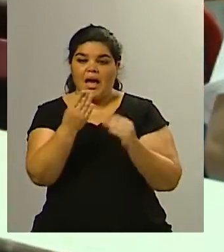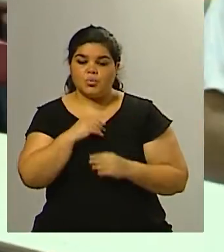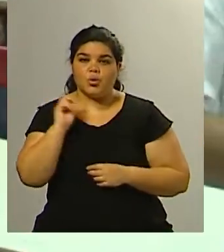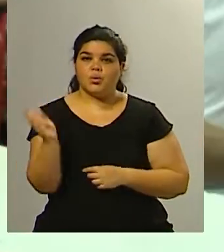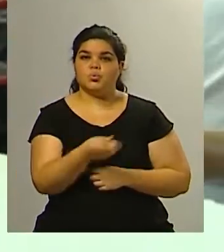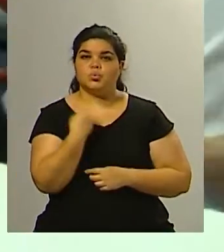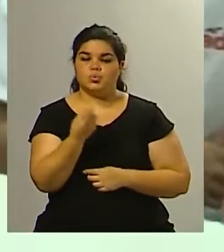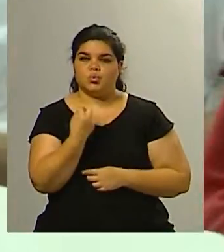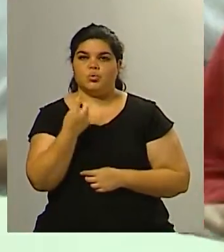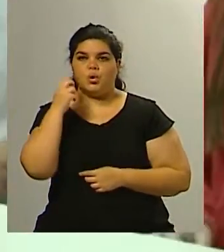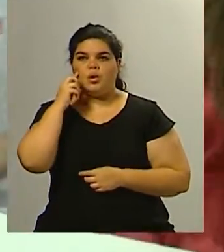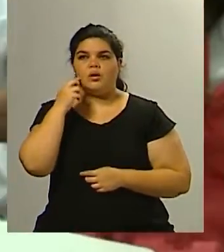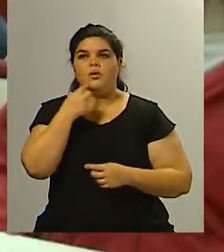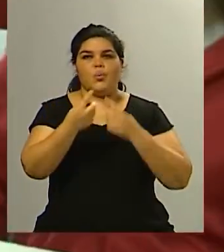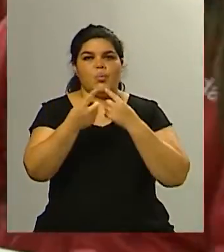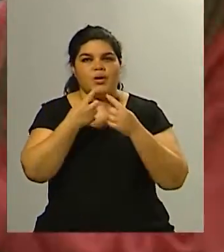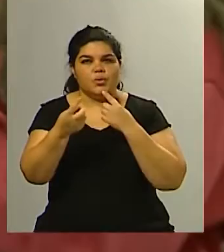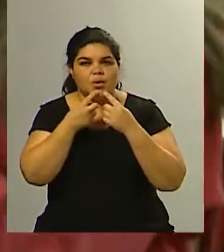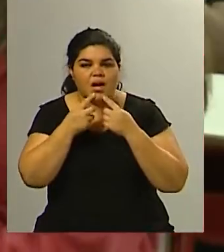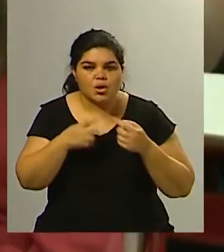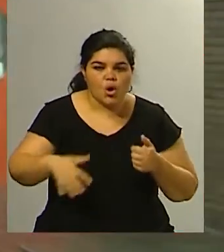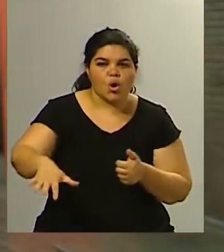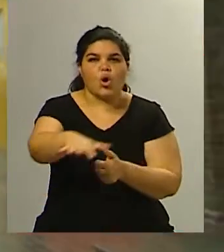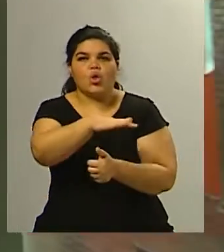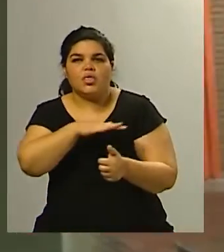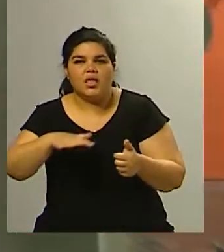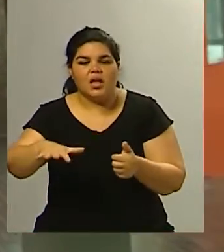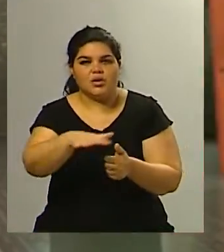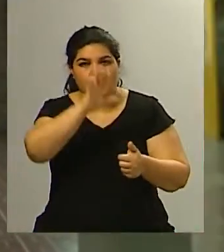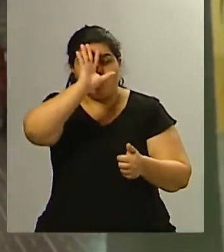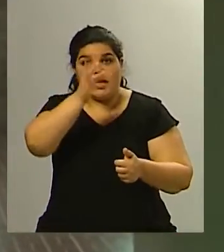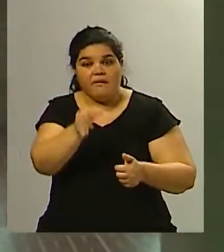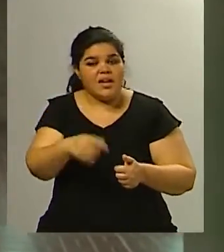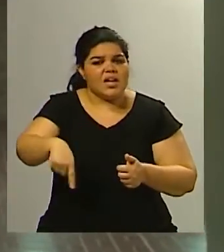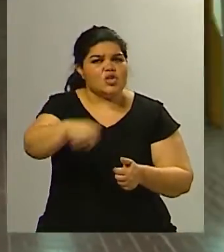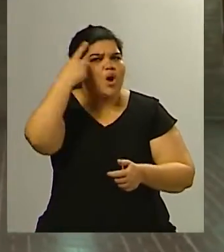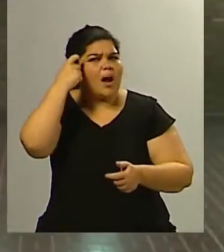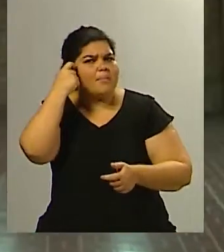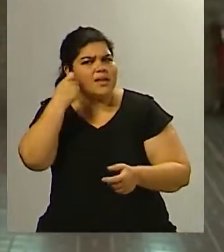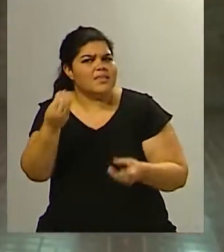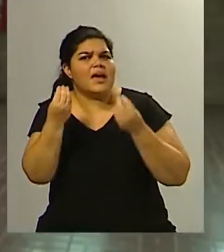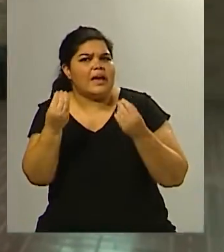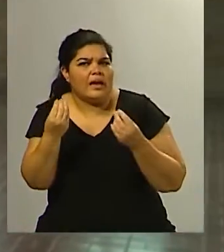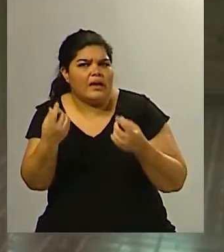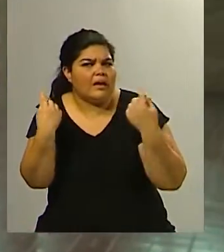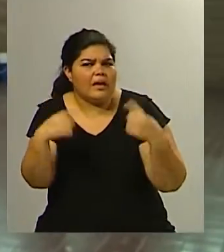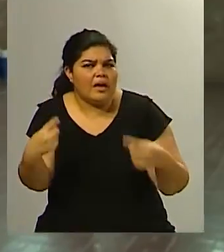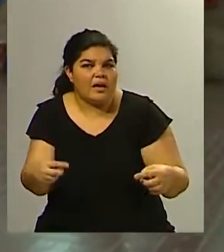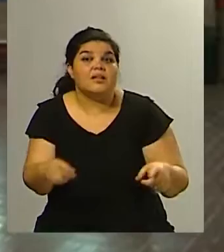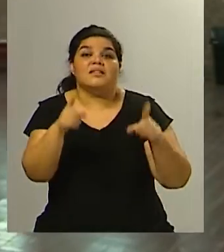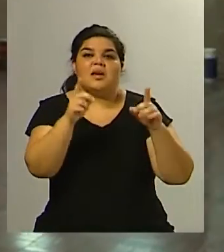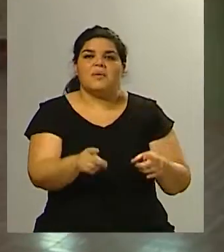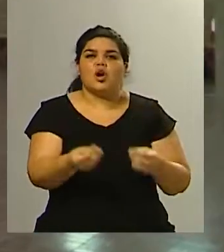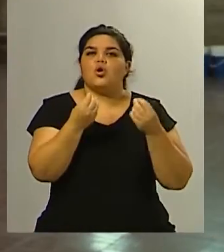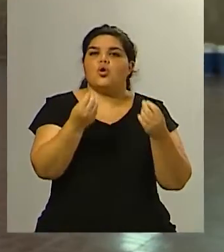los cuestionarios de contexto, para saber no solo qué aprenden, sino en qué condiciones aprenden, cuáles son los